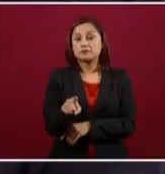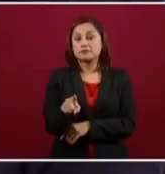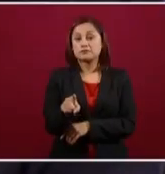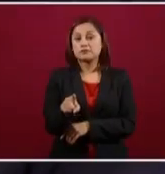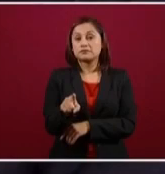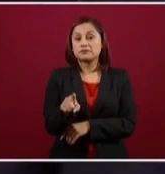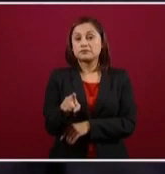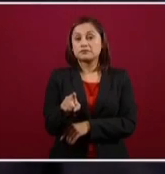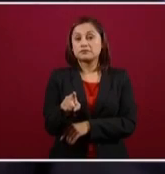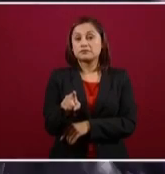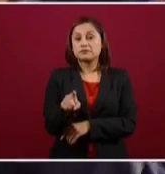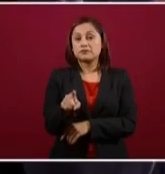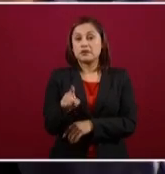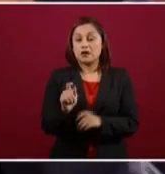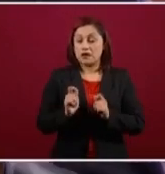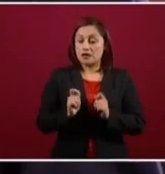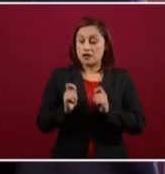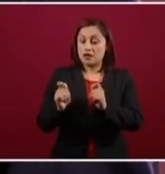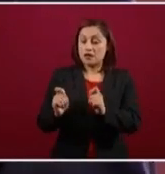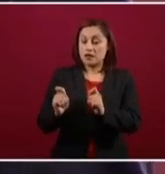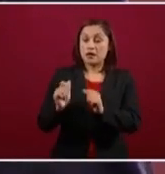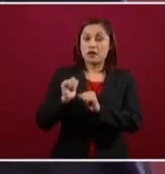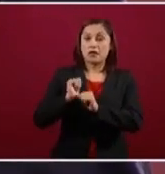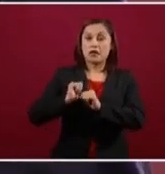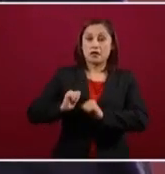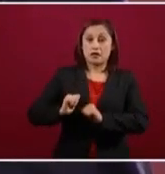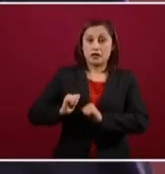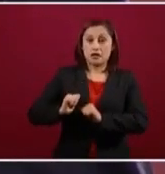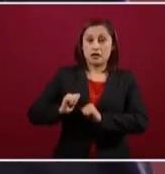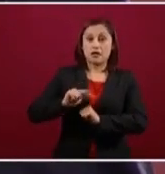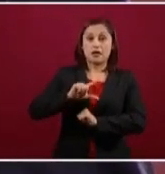hay que pagarles, son independientes.